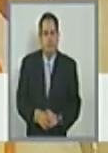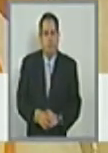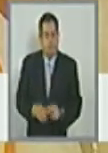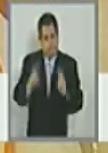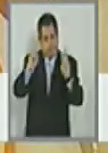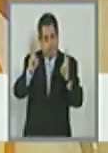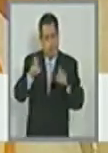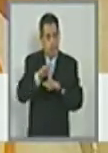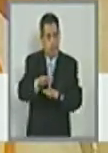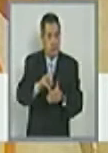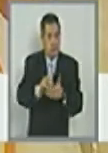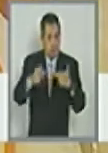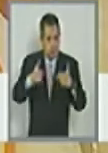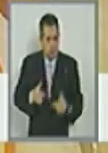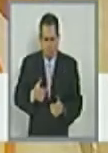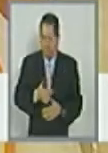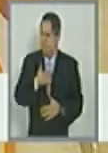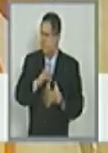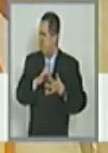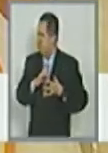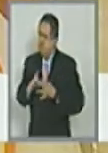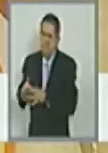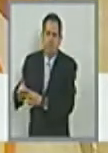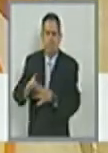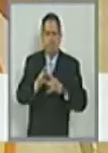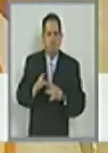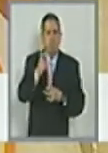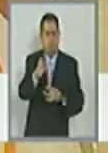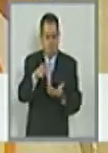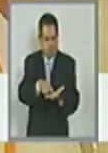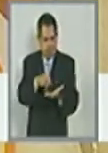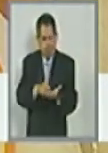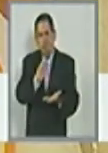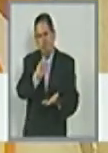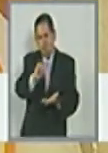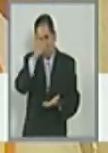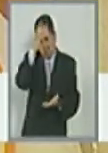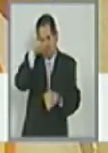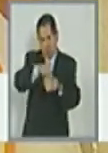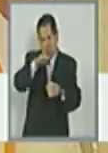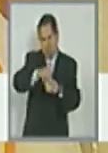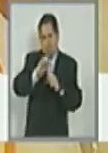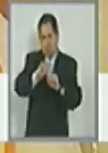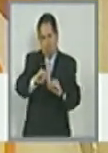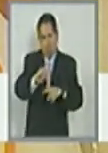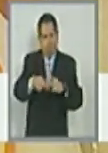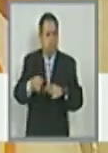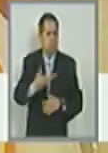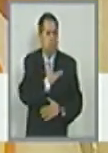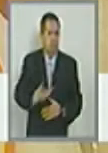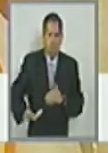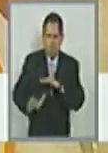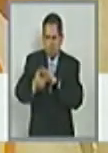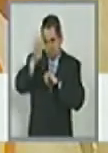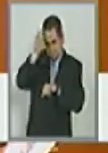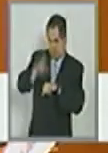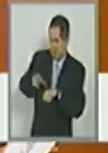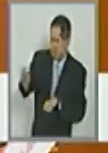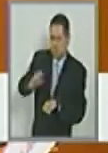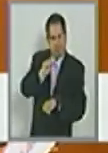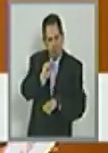El tema de los derechos humanos nos une y por ello respaldamos el pronunciamiento que ha hecho el presidente de la mesa